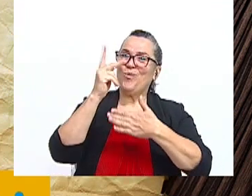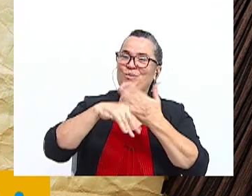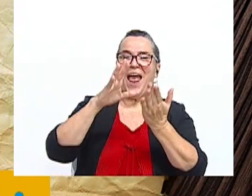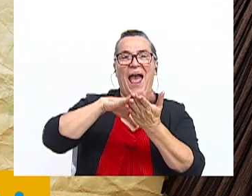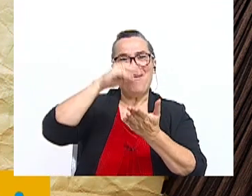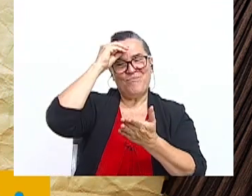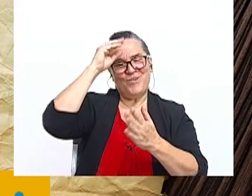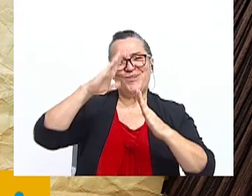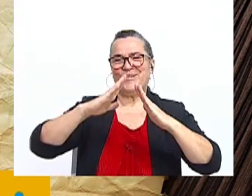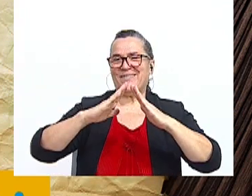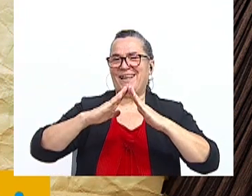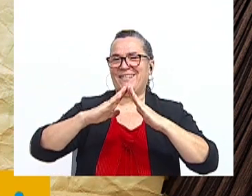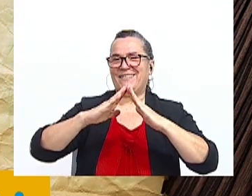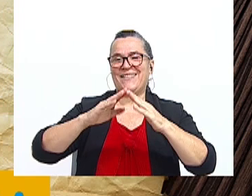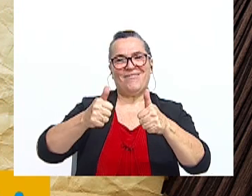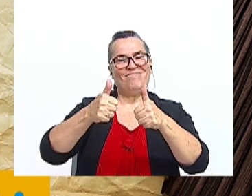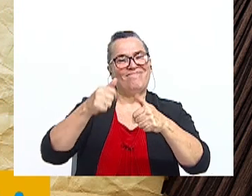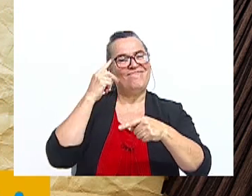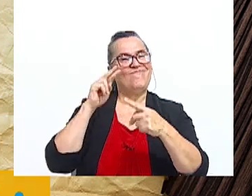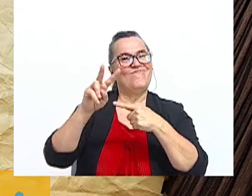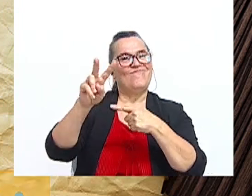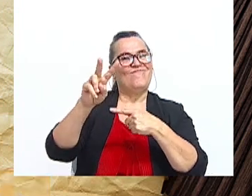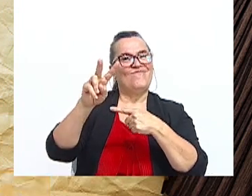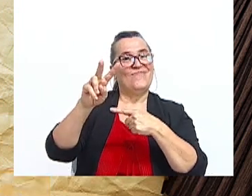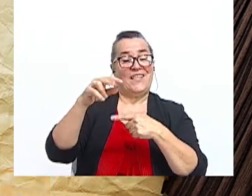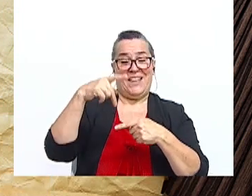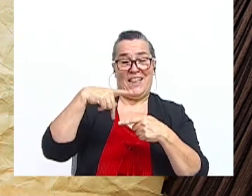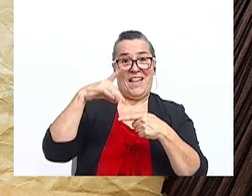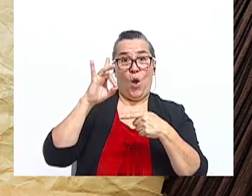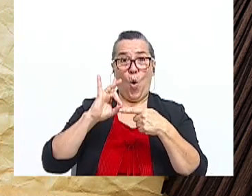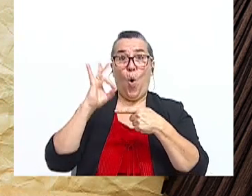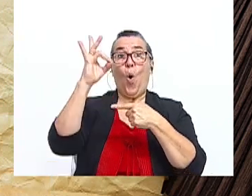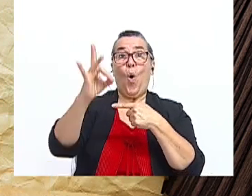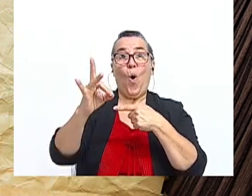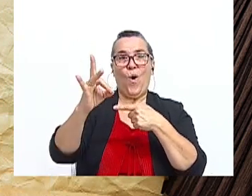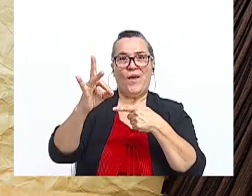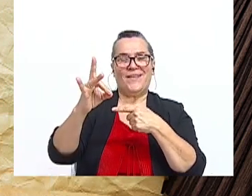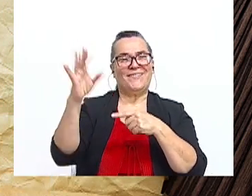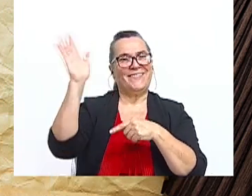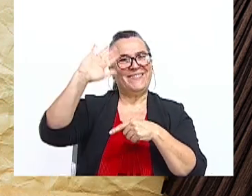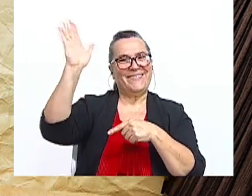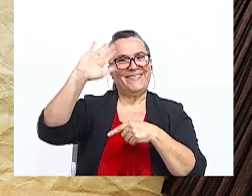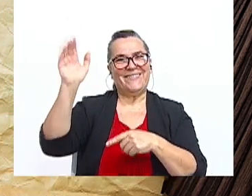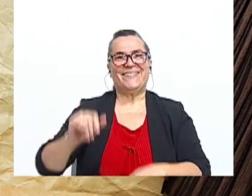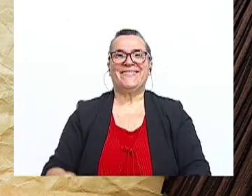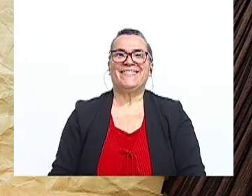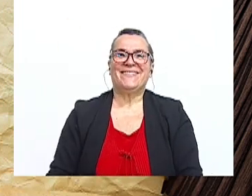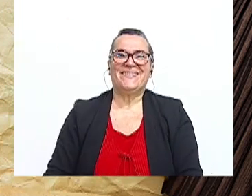Aprendo en Casa. Nos vemos de hoy en 8 días. Hasta luego.